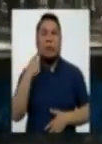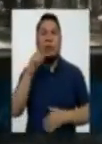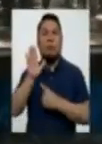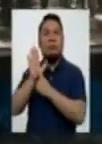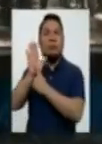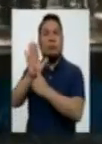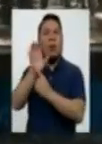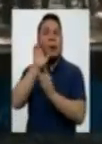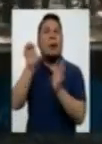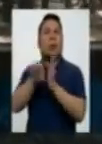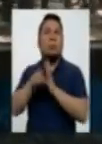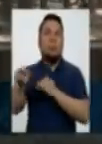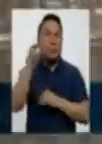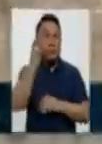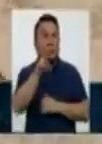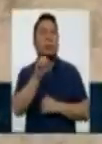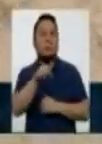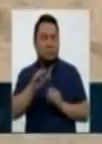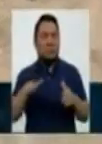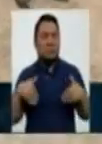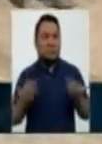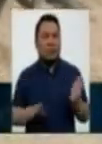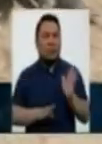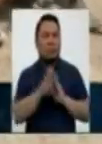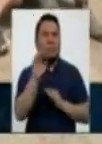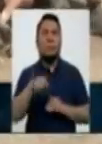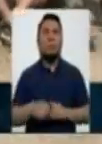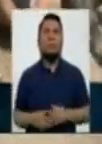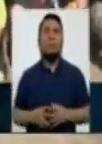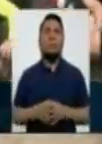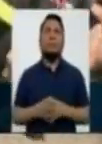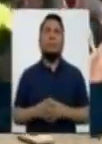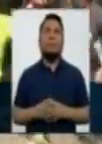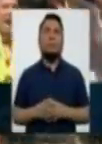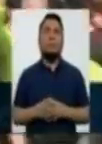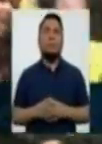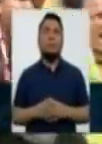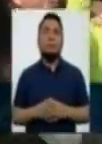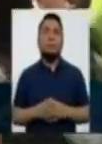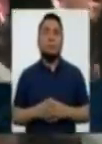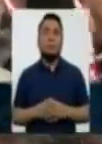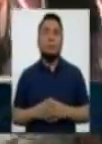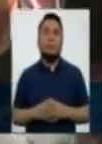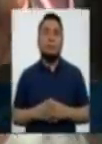que nos dejó una lección marcada, que sí se puede.